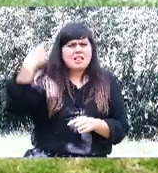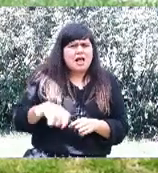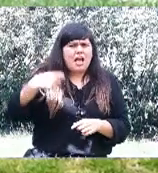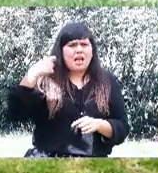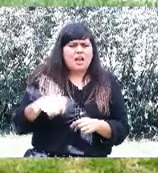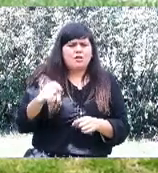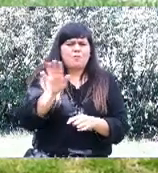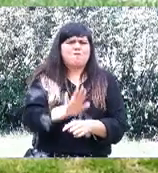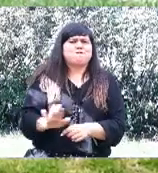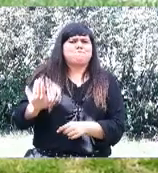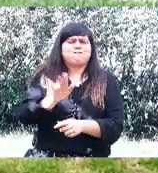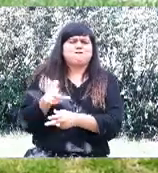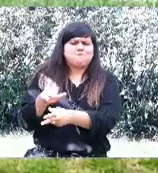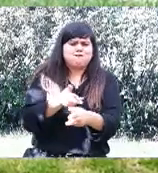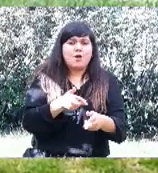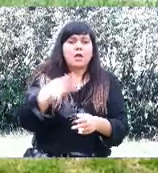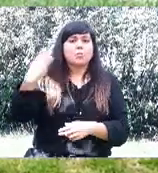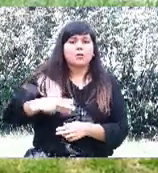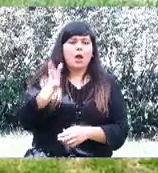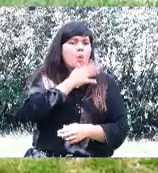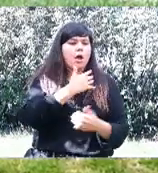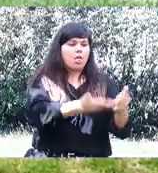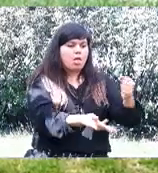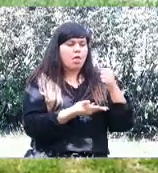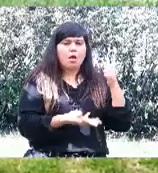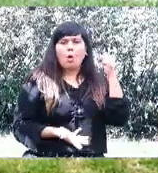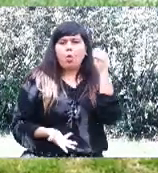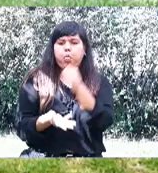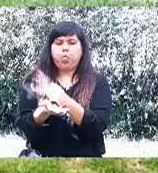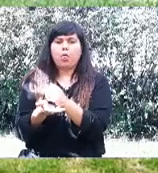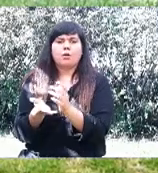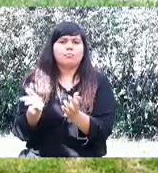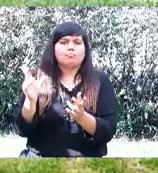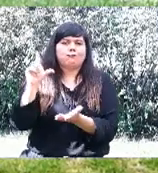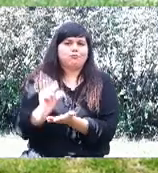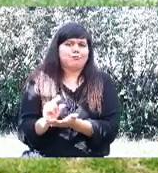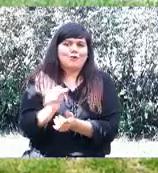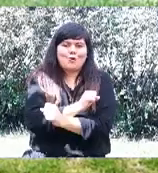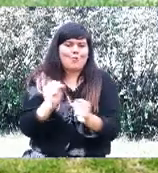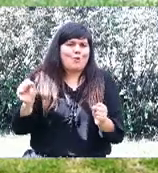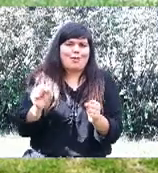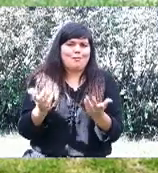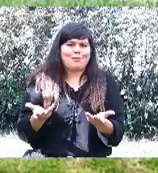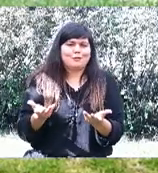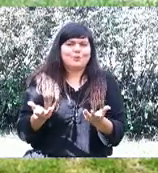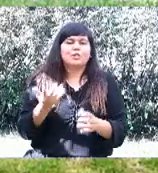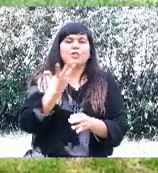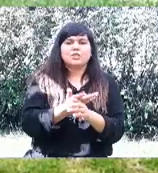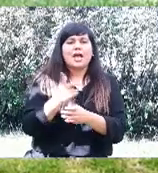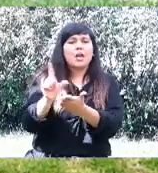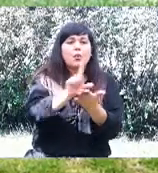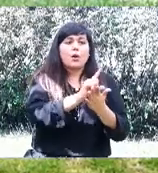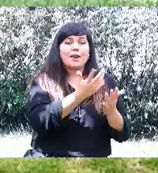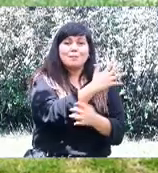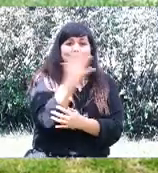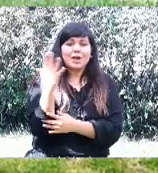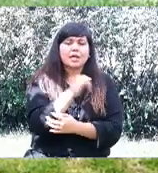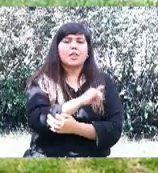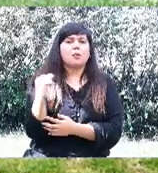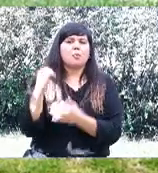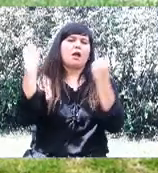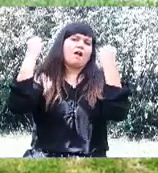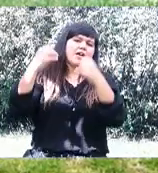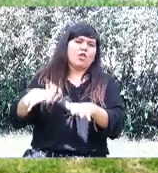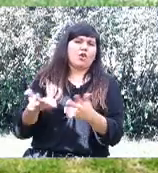mantención y las municipalidades que no tienen recursos no las pueden mantener entonces por eso ustedes muchas veces van a ver que hay ciertas parques que se construyen que después terminan